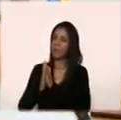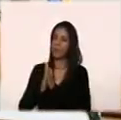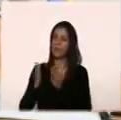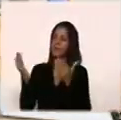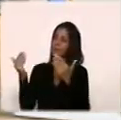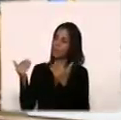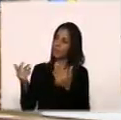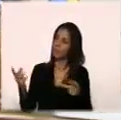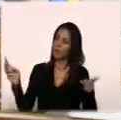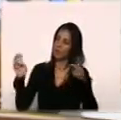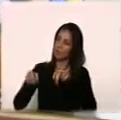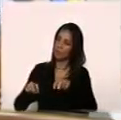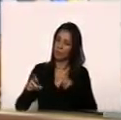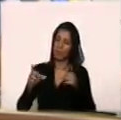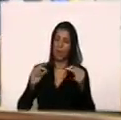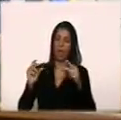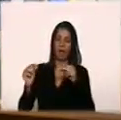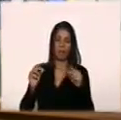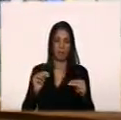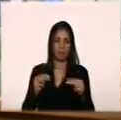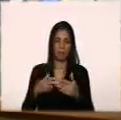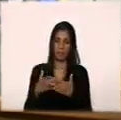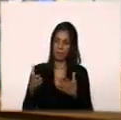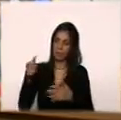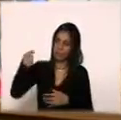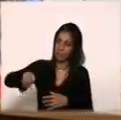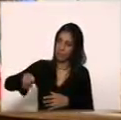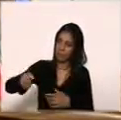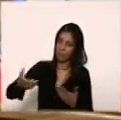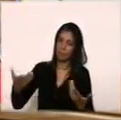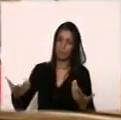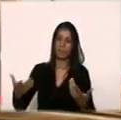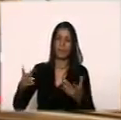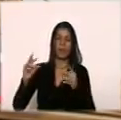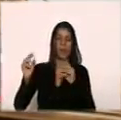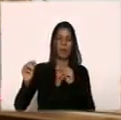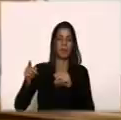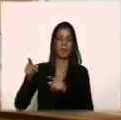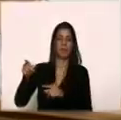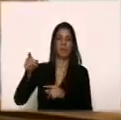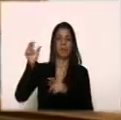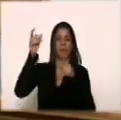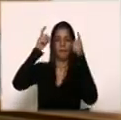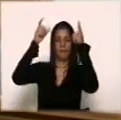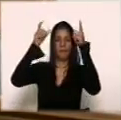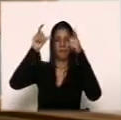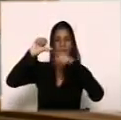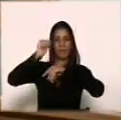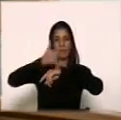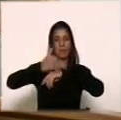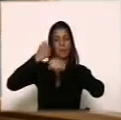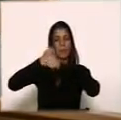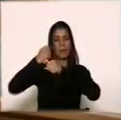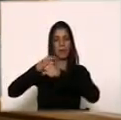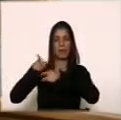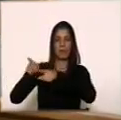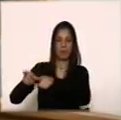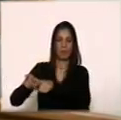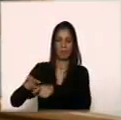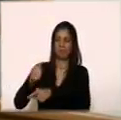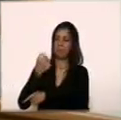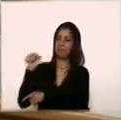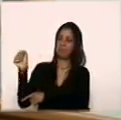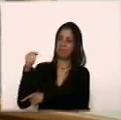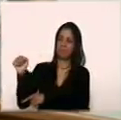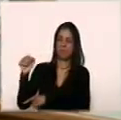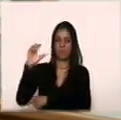a conversar. Le extendimos la mano para dialogar y Fedecámaras planteó el desconocimiento de la Asamblea